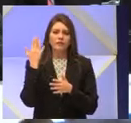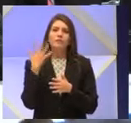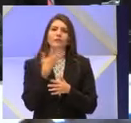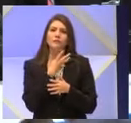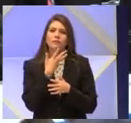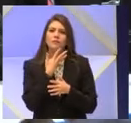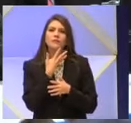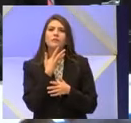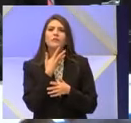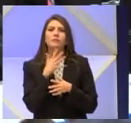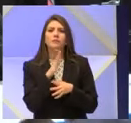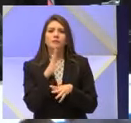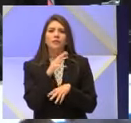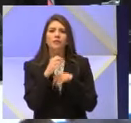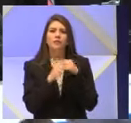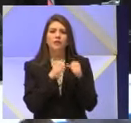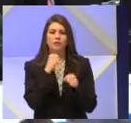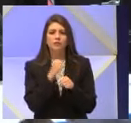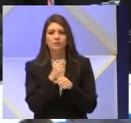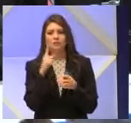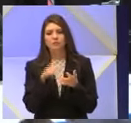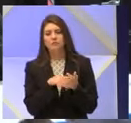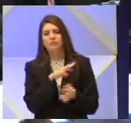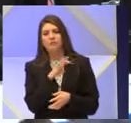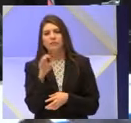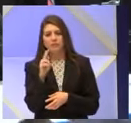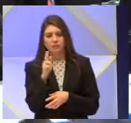principios de los años 80